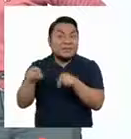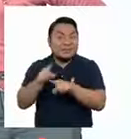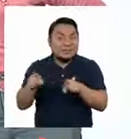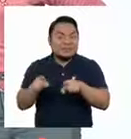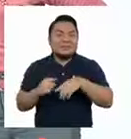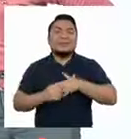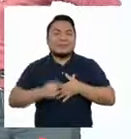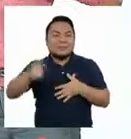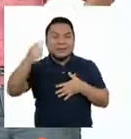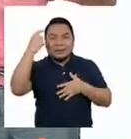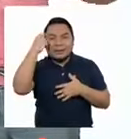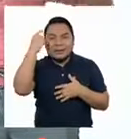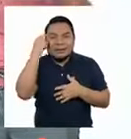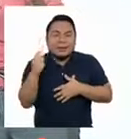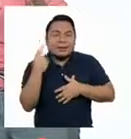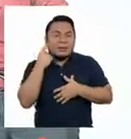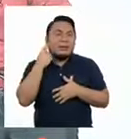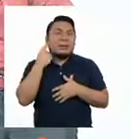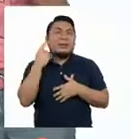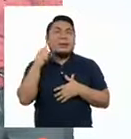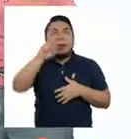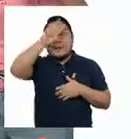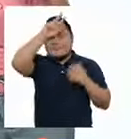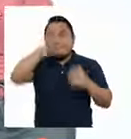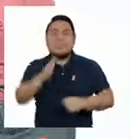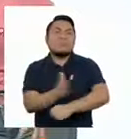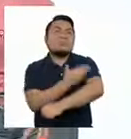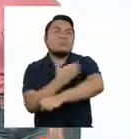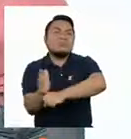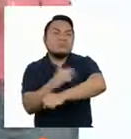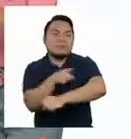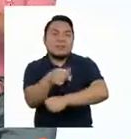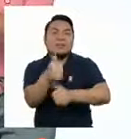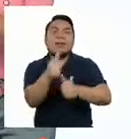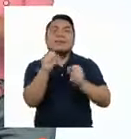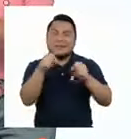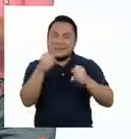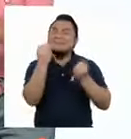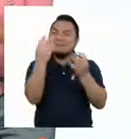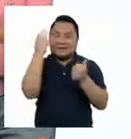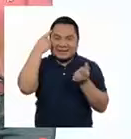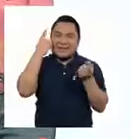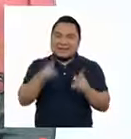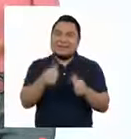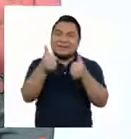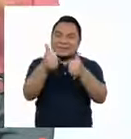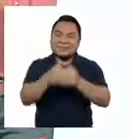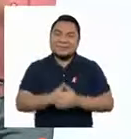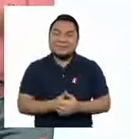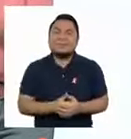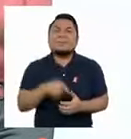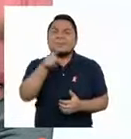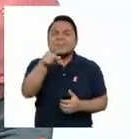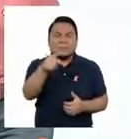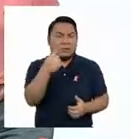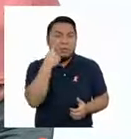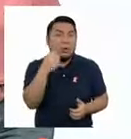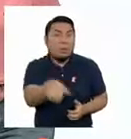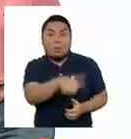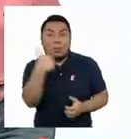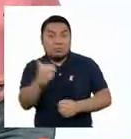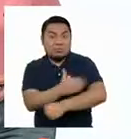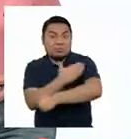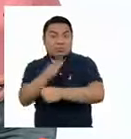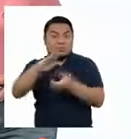Si han pensado que son ritmos peruanos, van por buen camino. ¡Ay! ¿Conocen otro tipo de música de